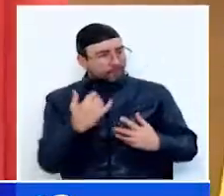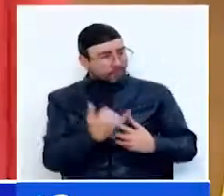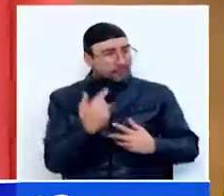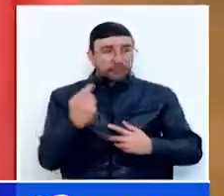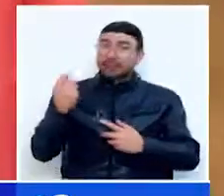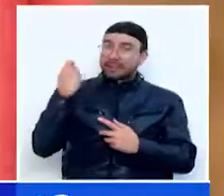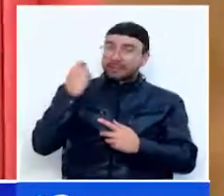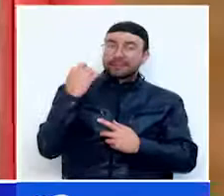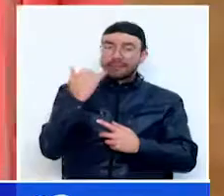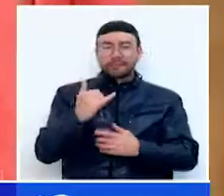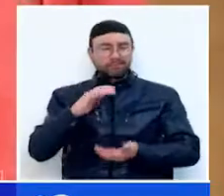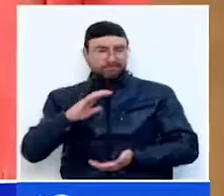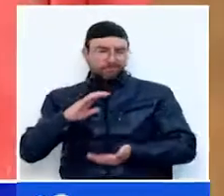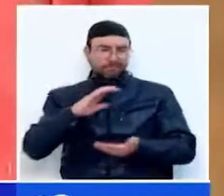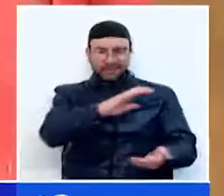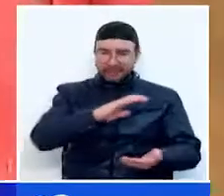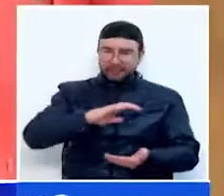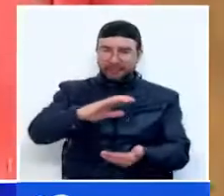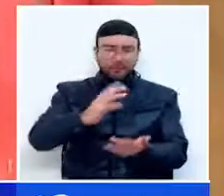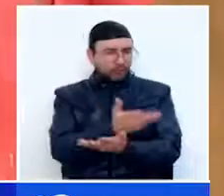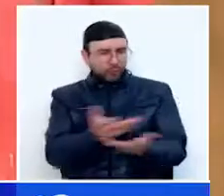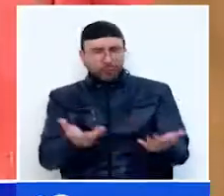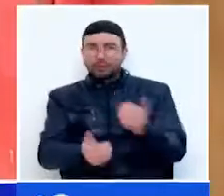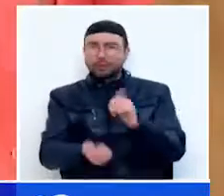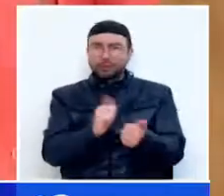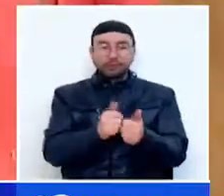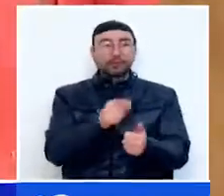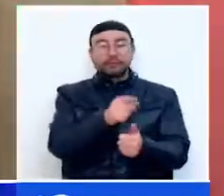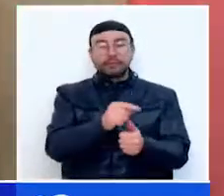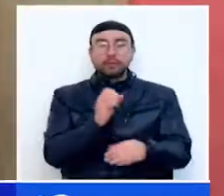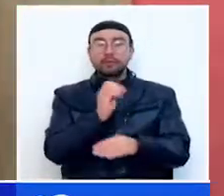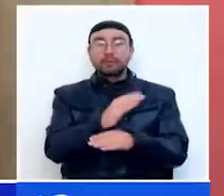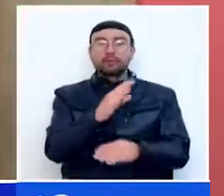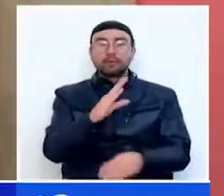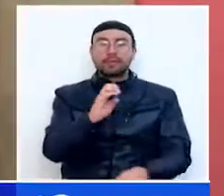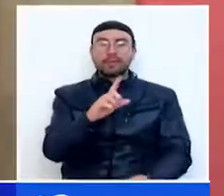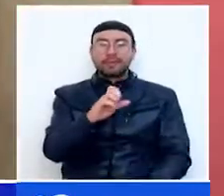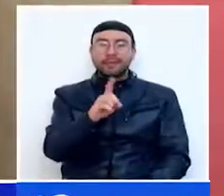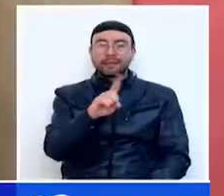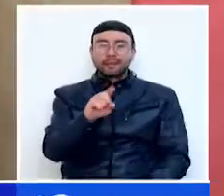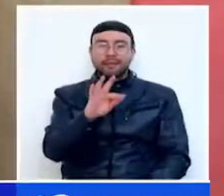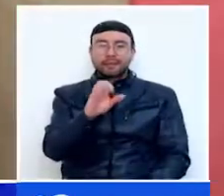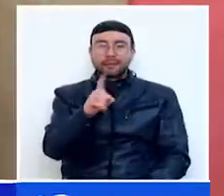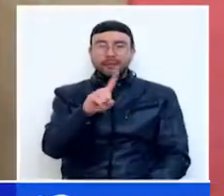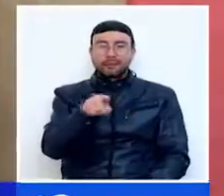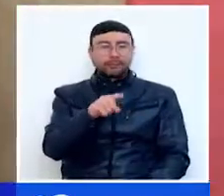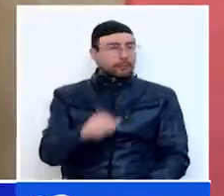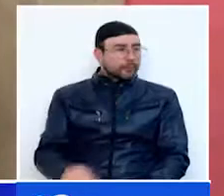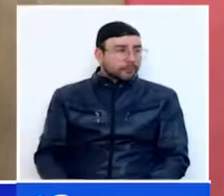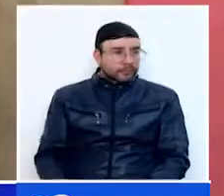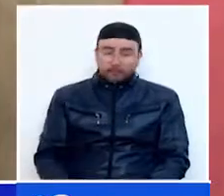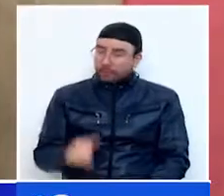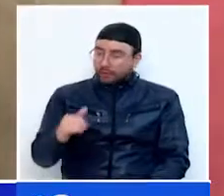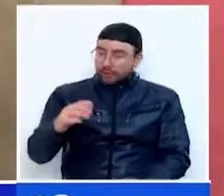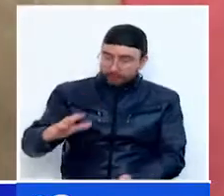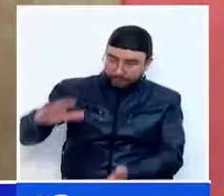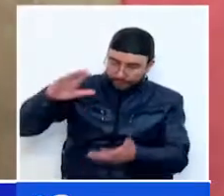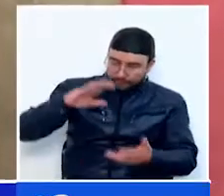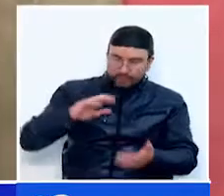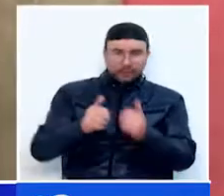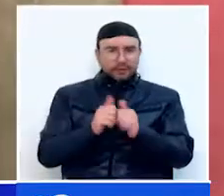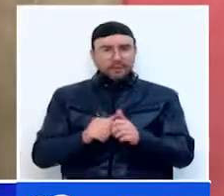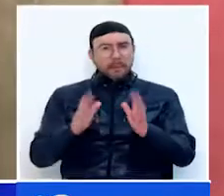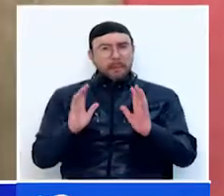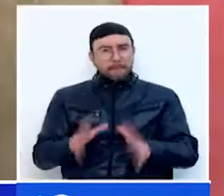recientemente entregó una importante implementación deportiva al Club Celestes. Nos entrega implementos deportivos como